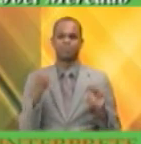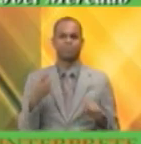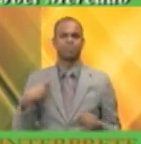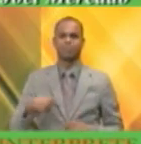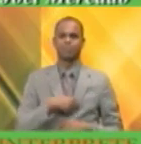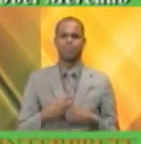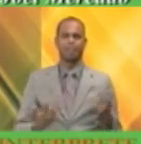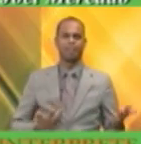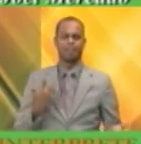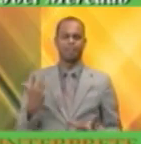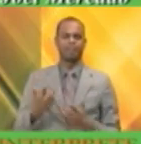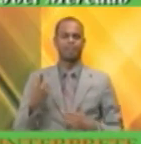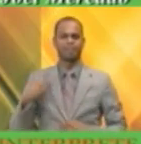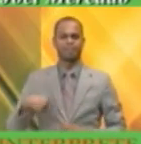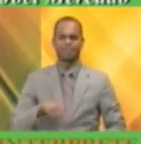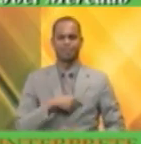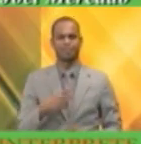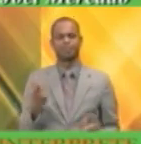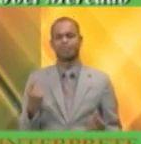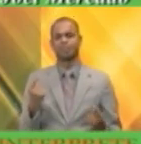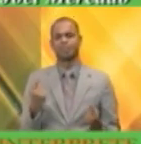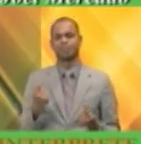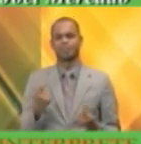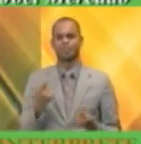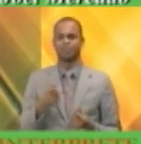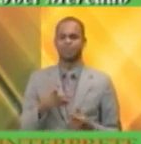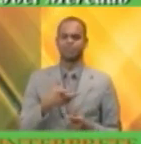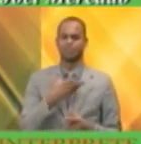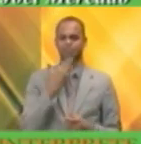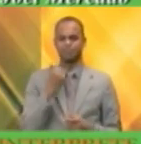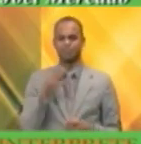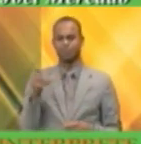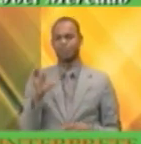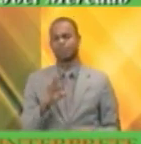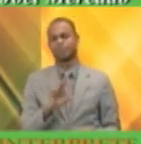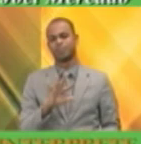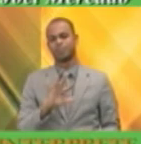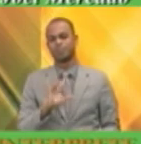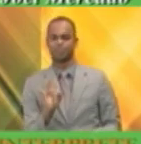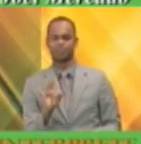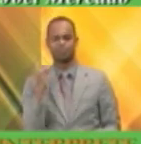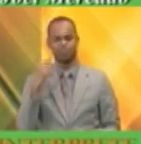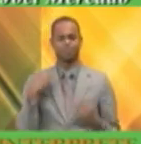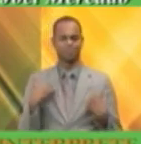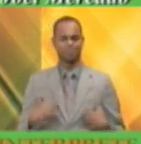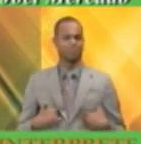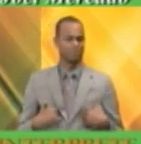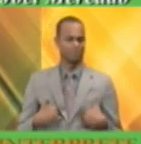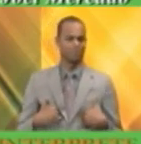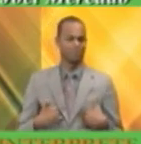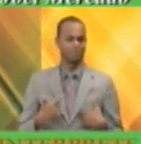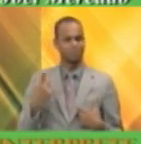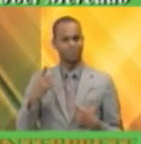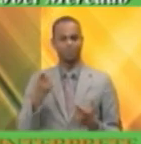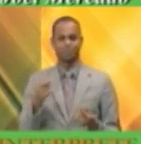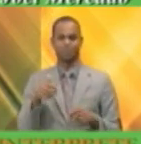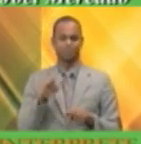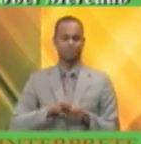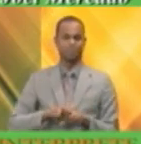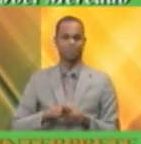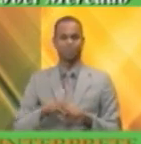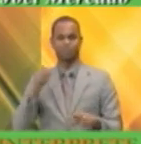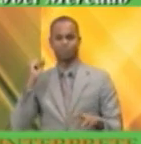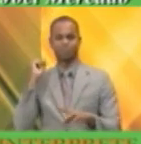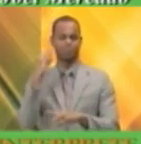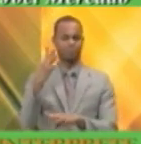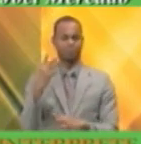nosotros. Entonces, digo, bueno, lo que nos conviene es irnos a la categoría F57 para físico motores para que nos lance sentado,